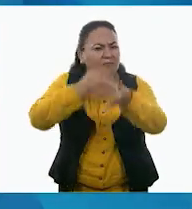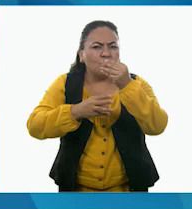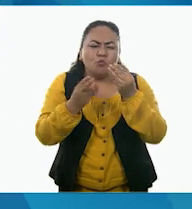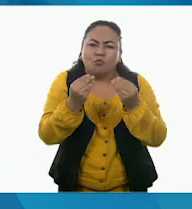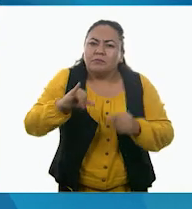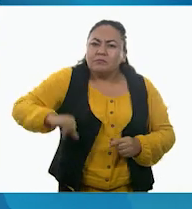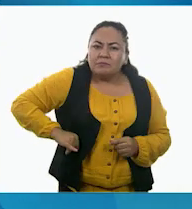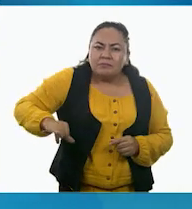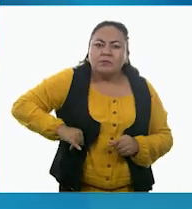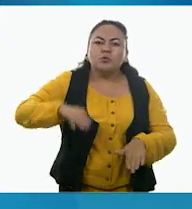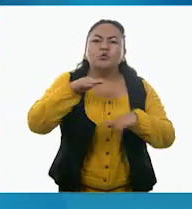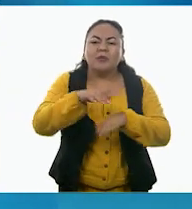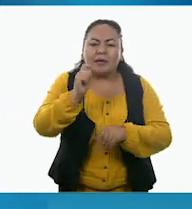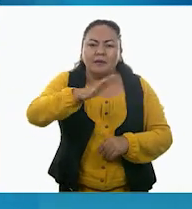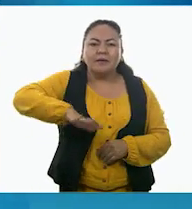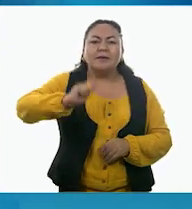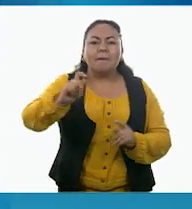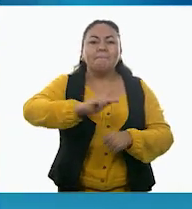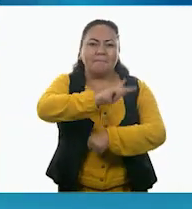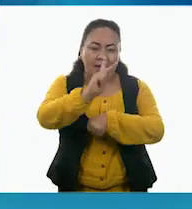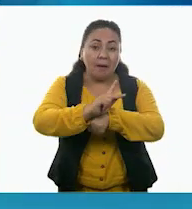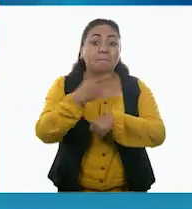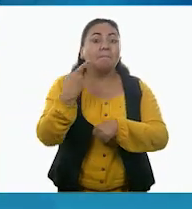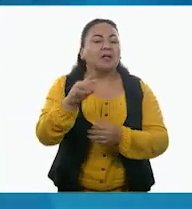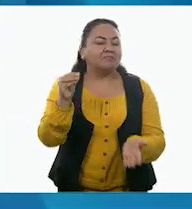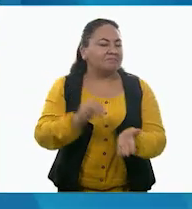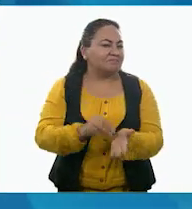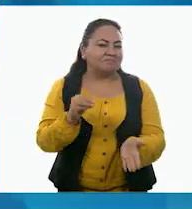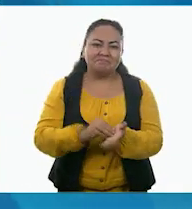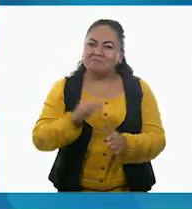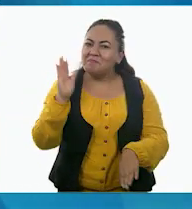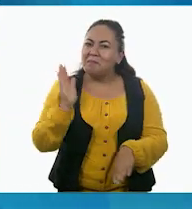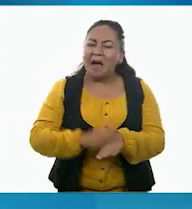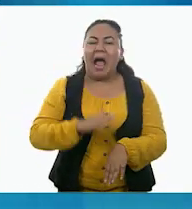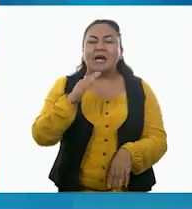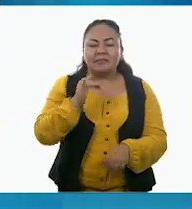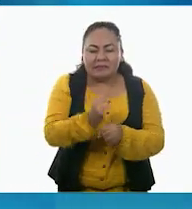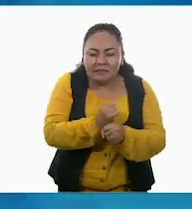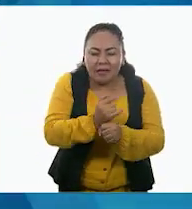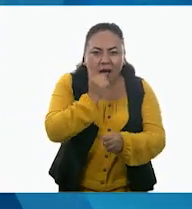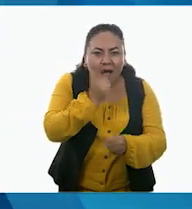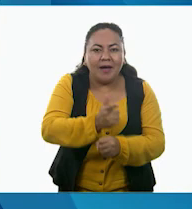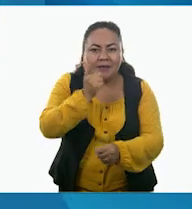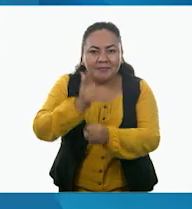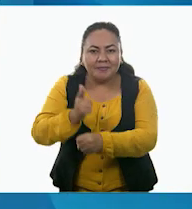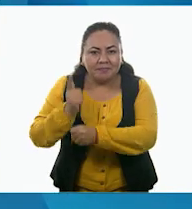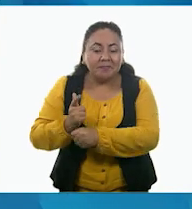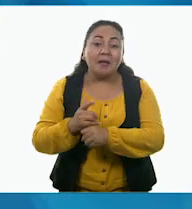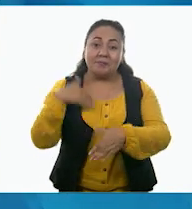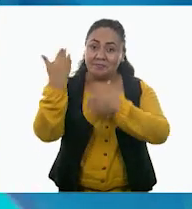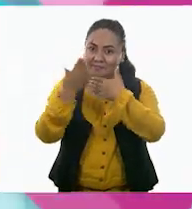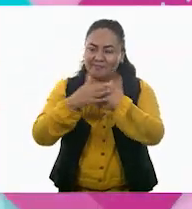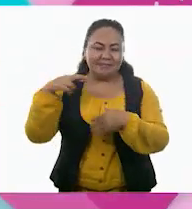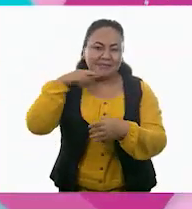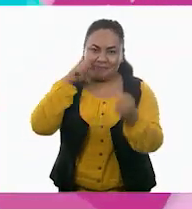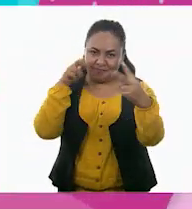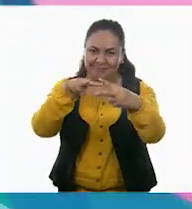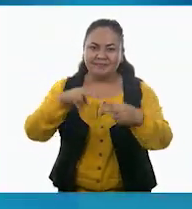muy interesantes sobre nuestro país, pero aún nos queda mucho por explorar y descubrir. Así que nos vemos pronto